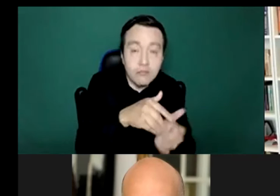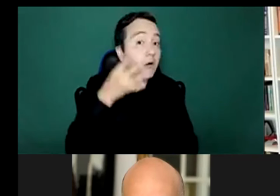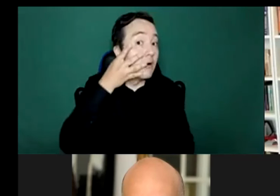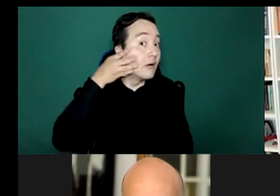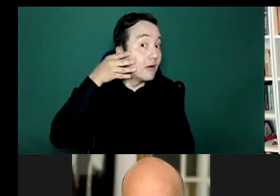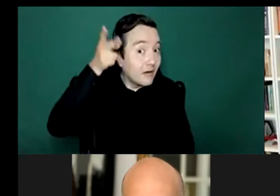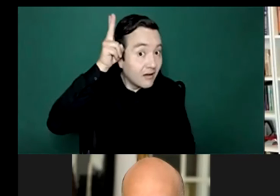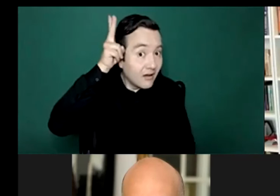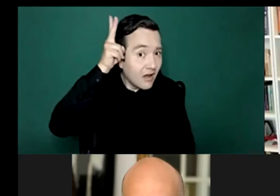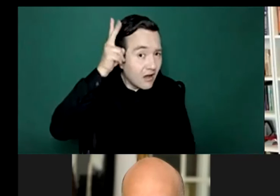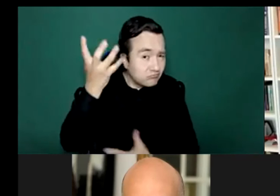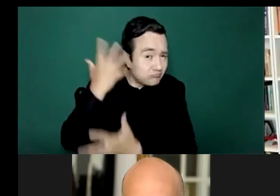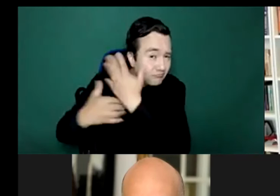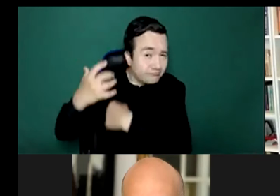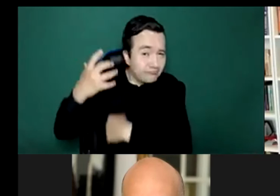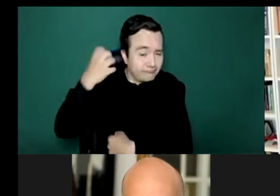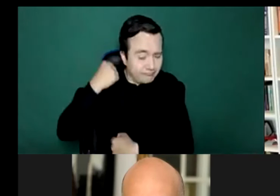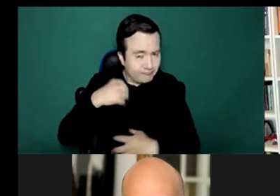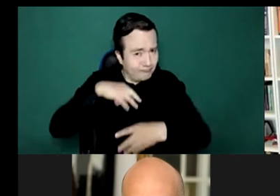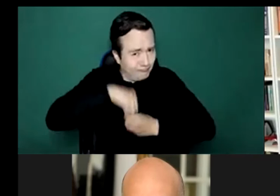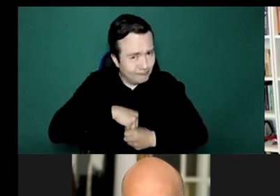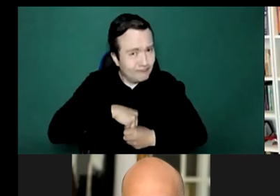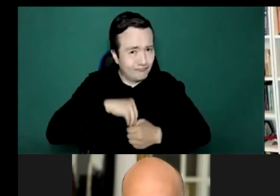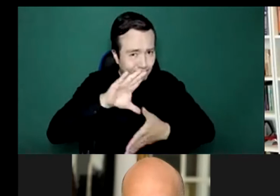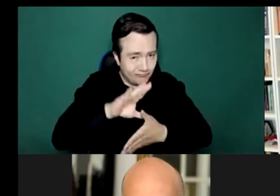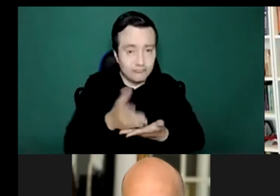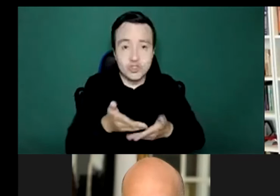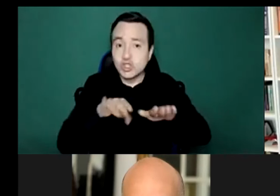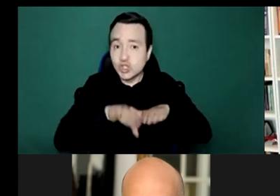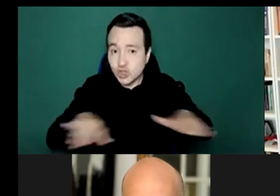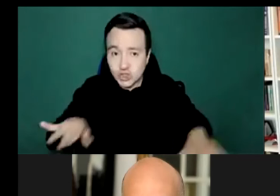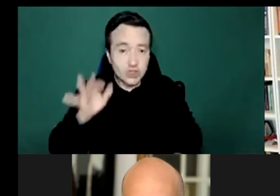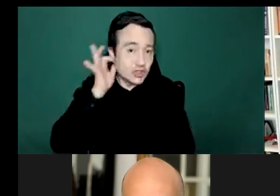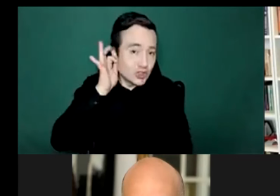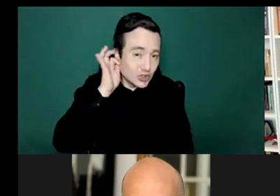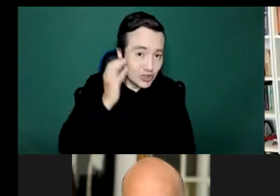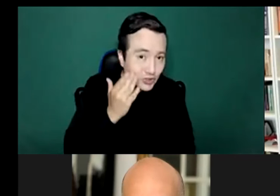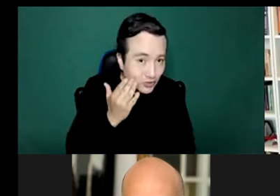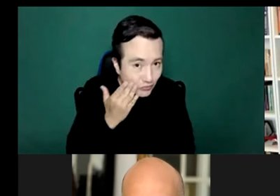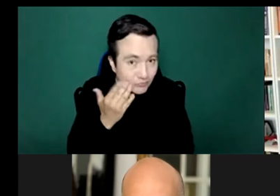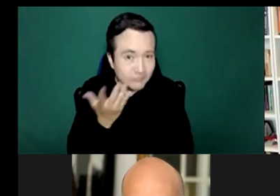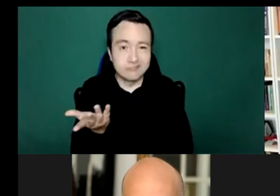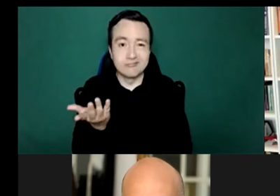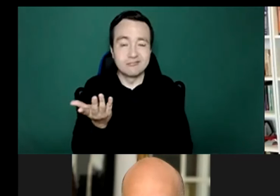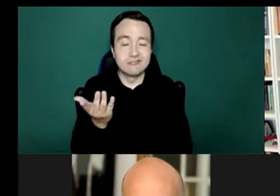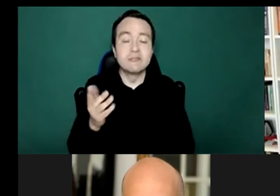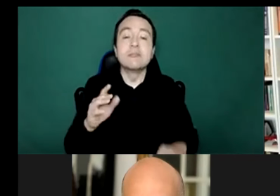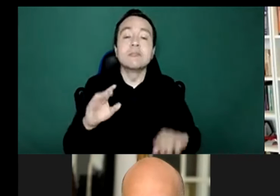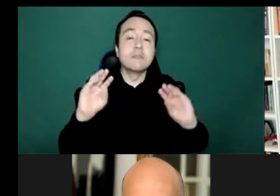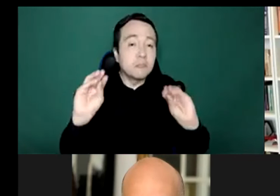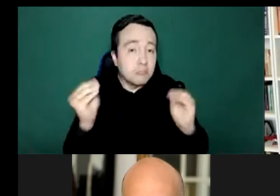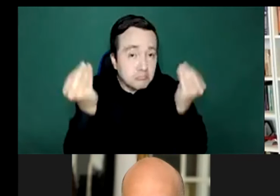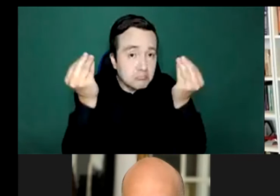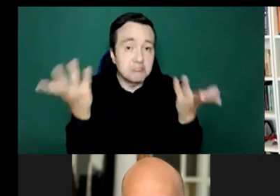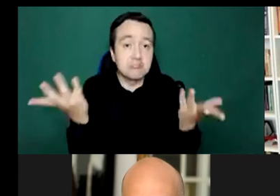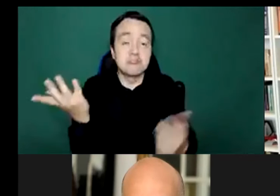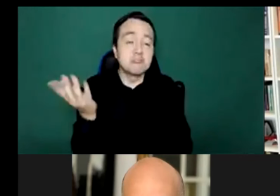región, afrodescendientes, niños, niñas y adolescentes, mujeres y personas LGBT, entre